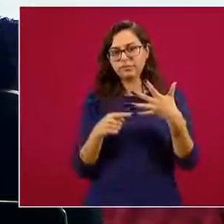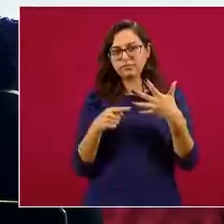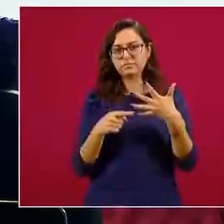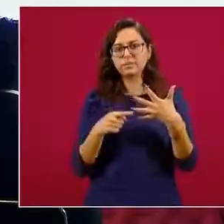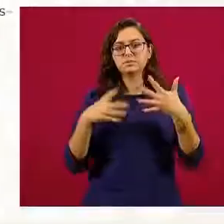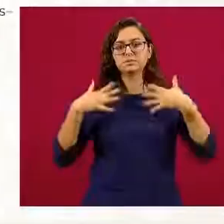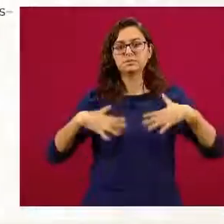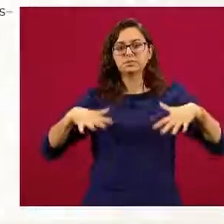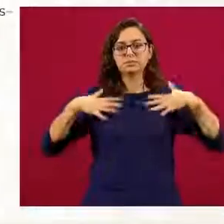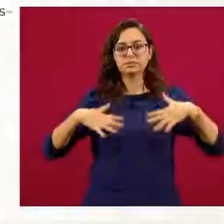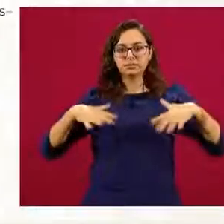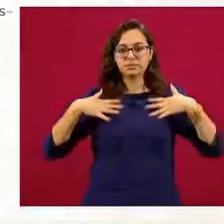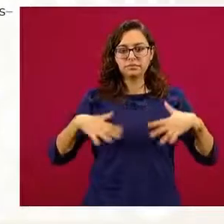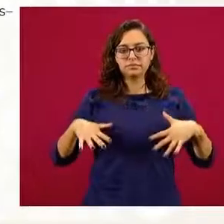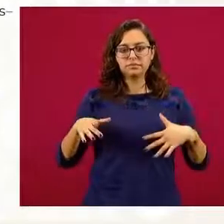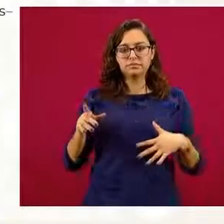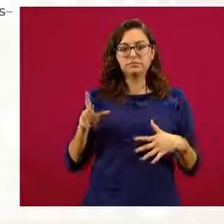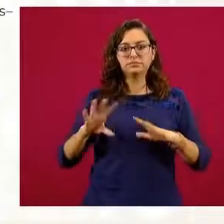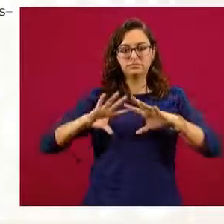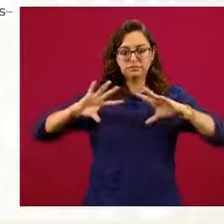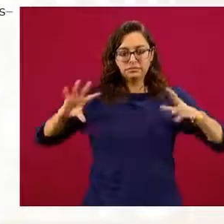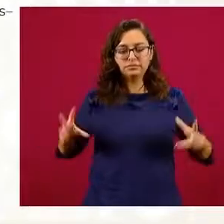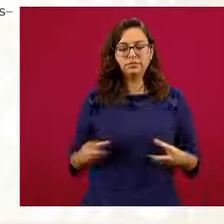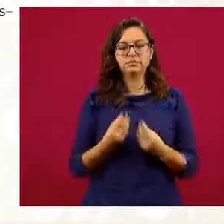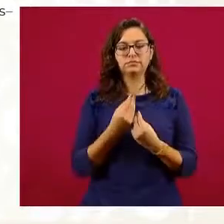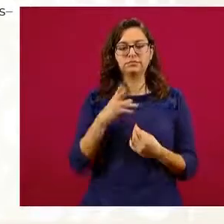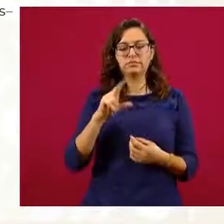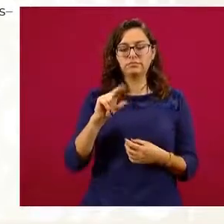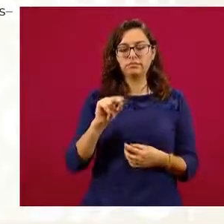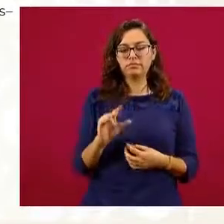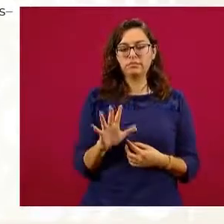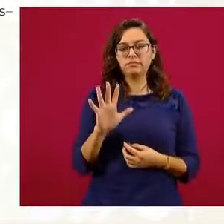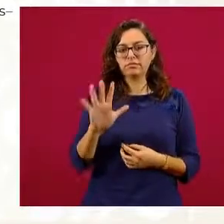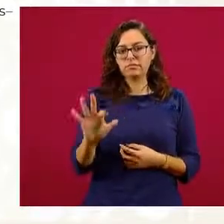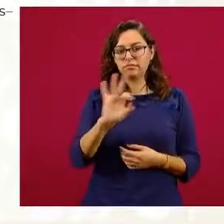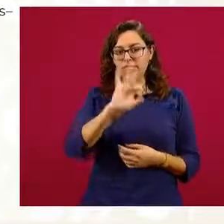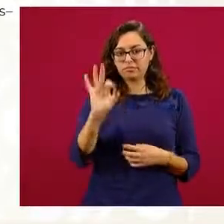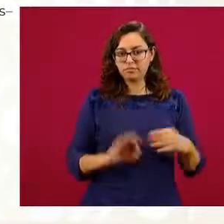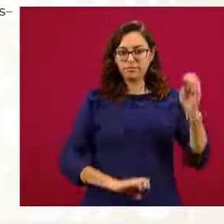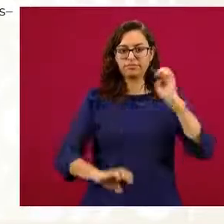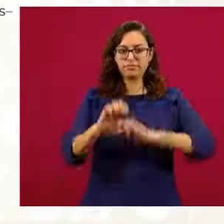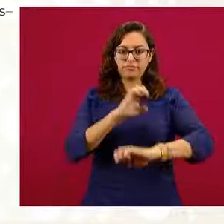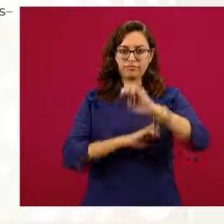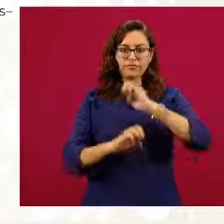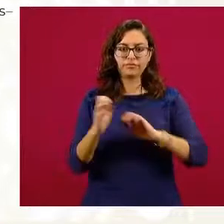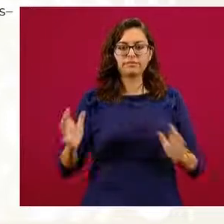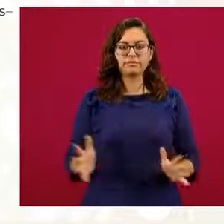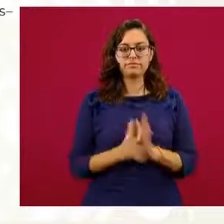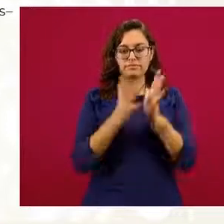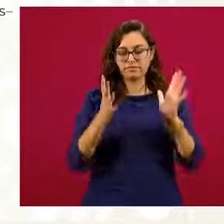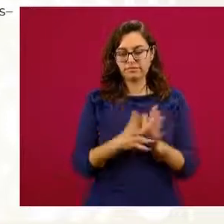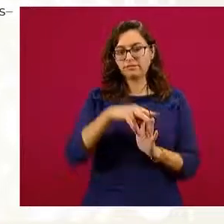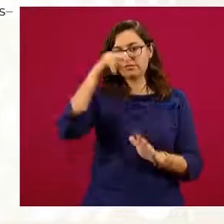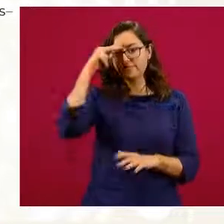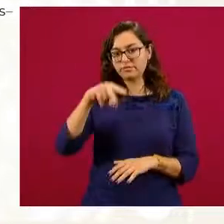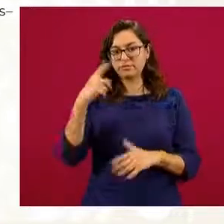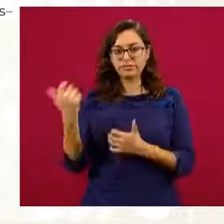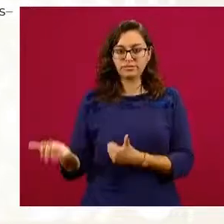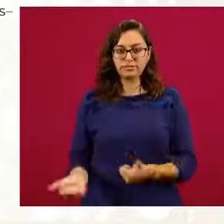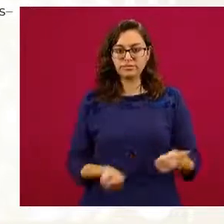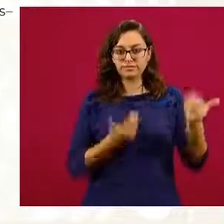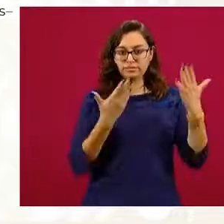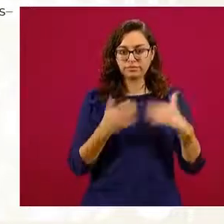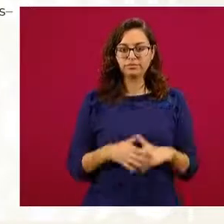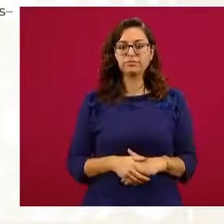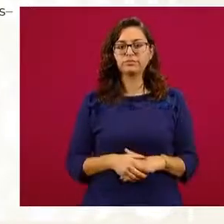de textiles, más o menos ahí se concentra un 85% de las empresas participantes mexicanas exportadoras,